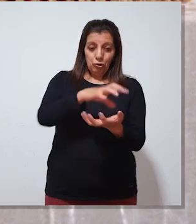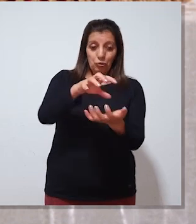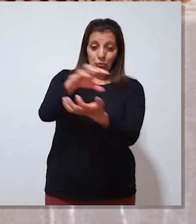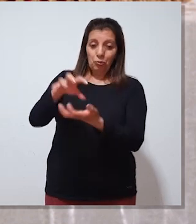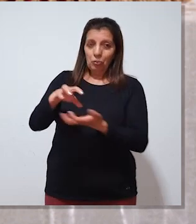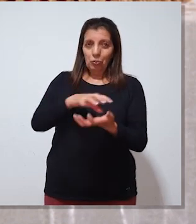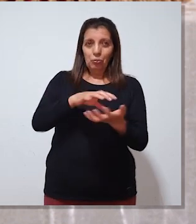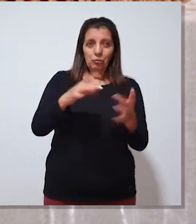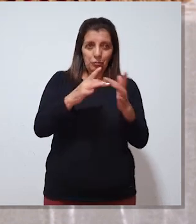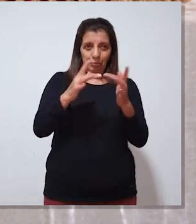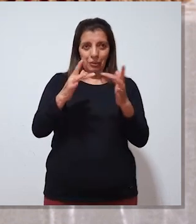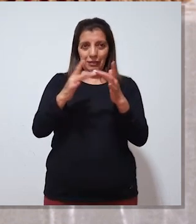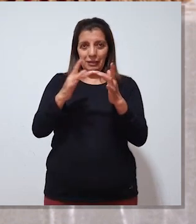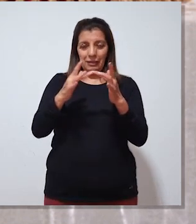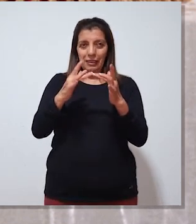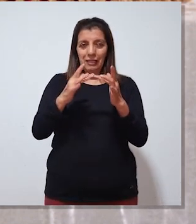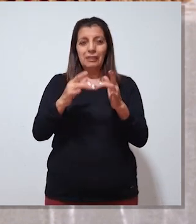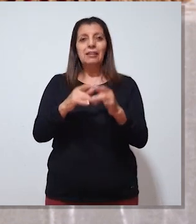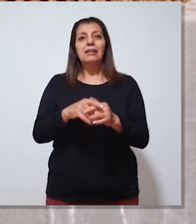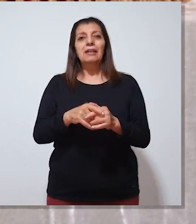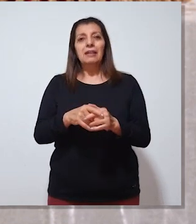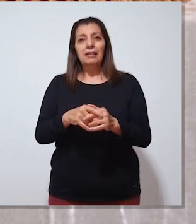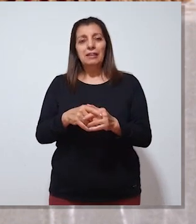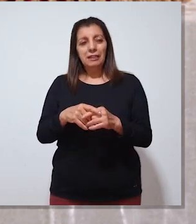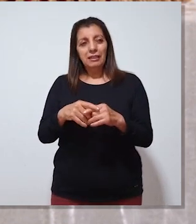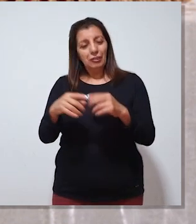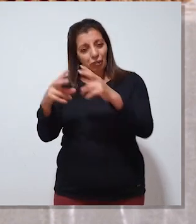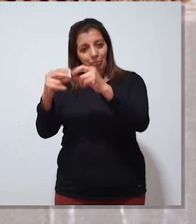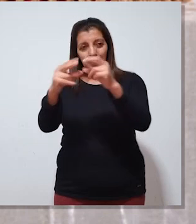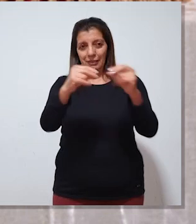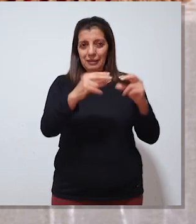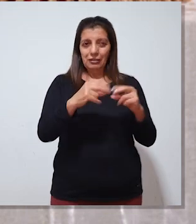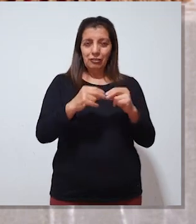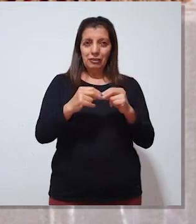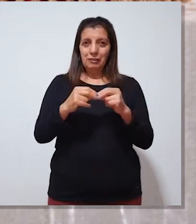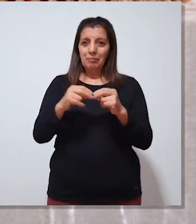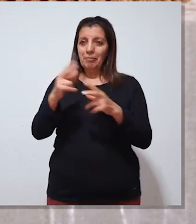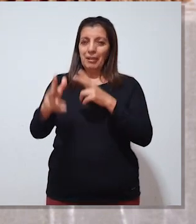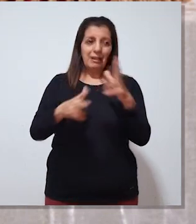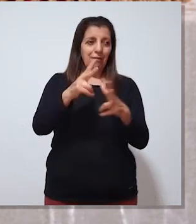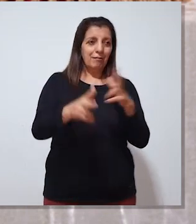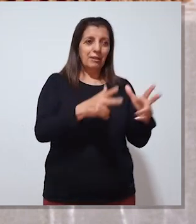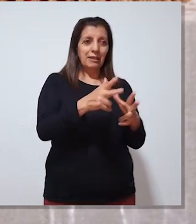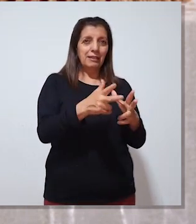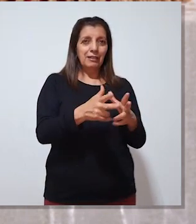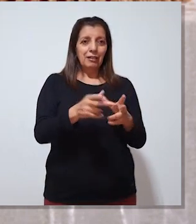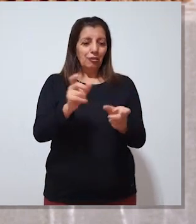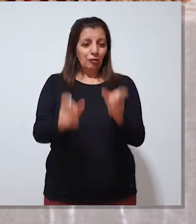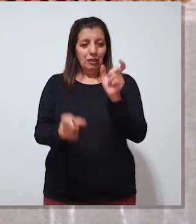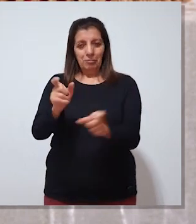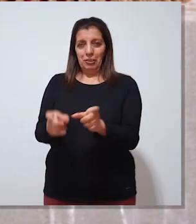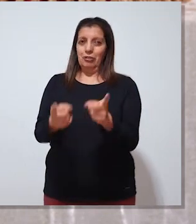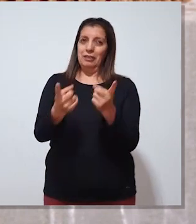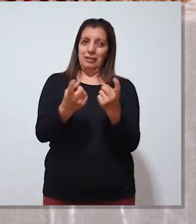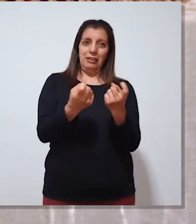de las redes sociales y las plataformas digitales para llegar a tantos hermanos y hermanas, para seguir anunciando la